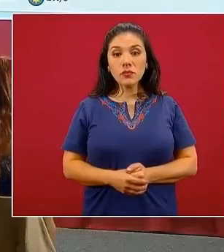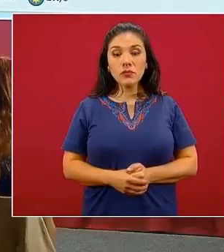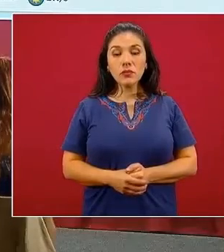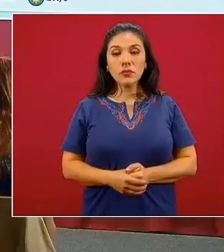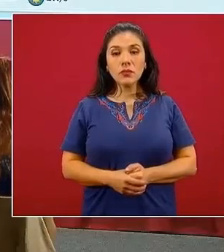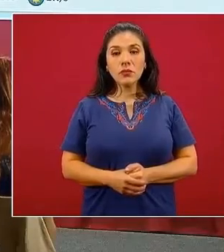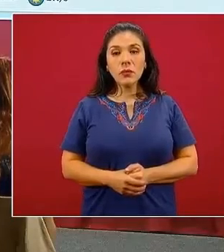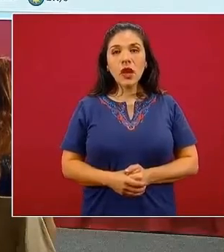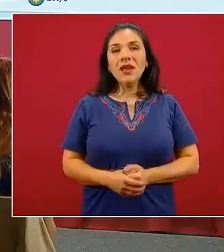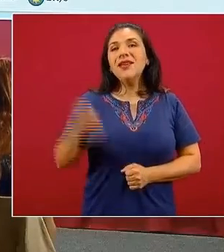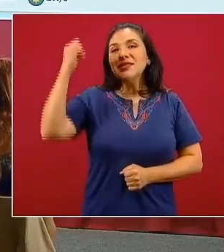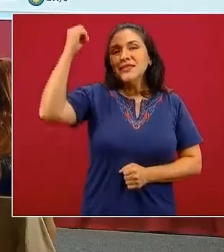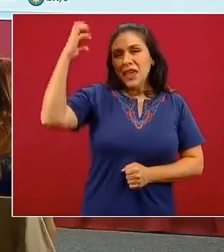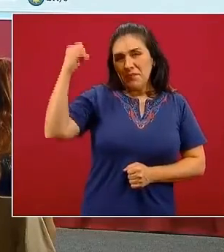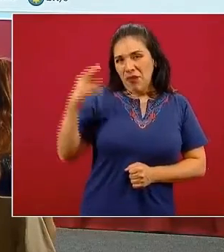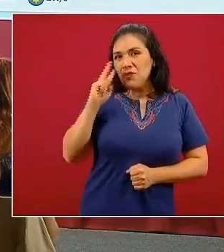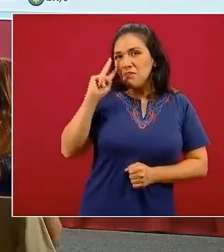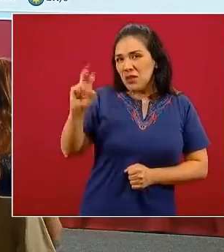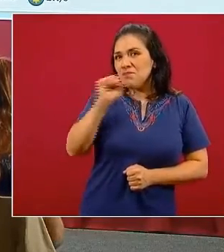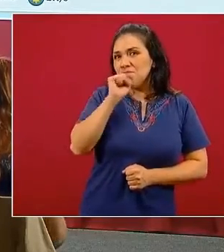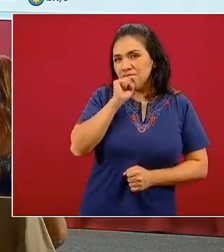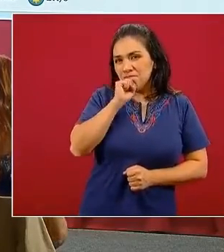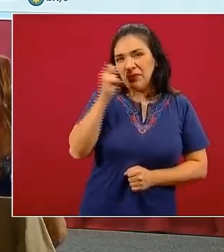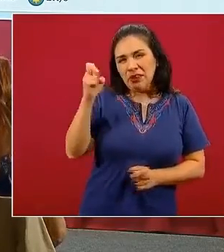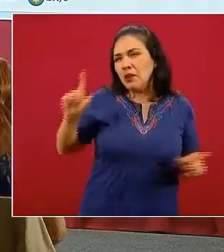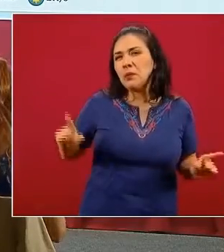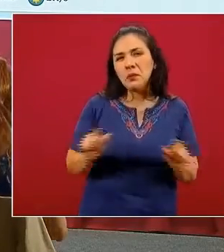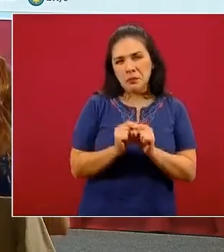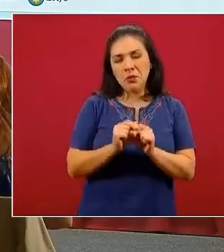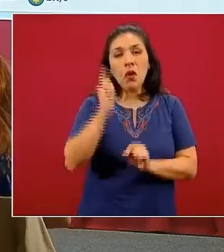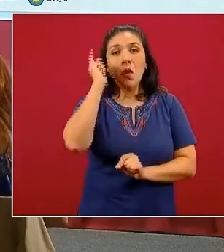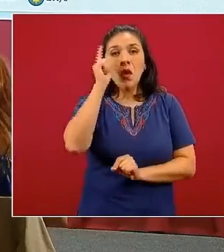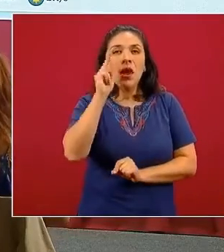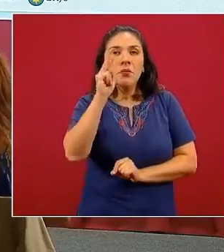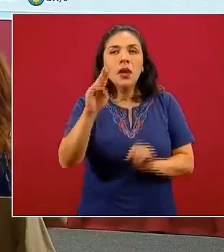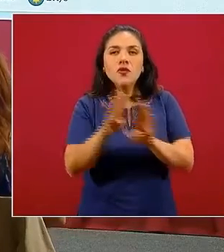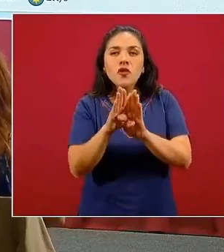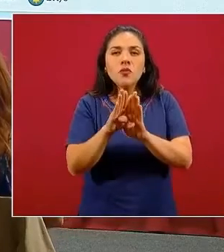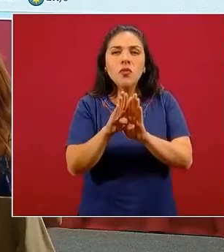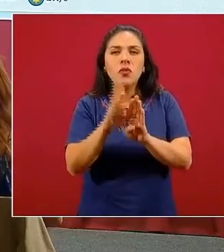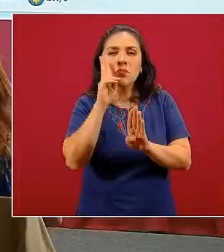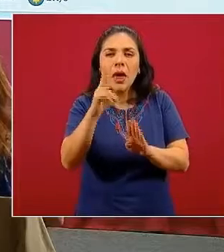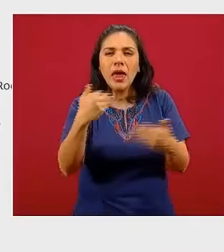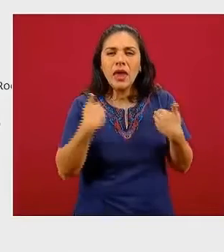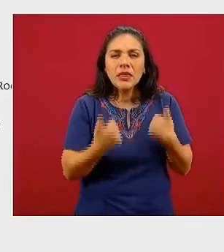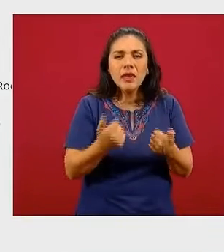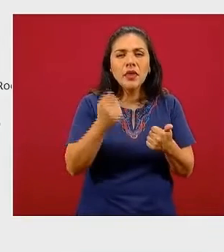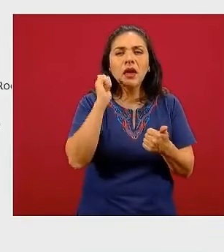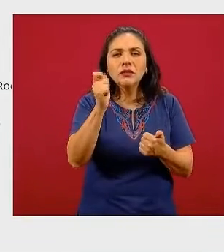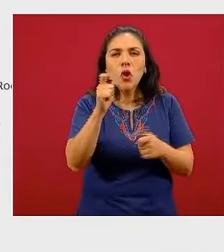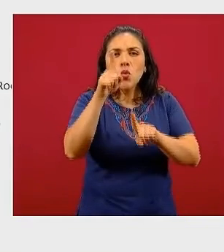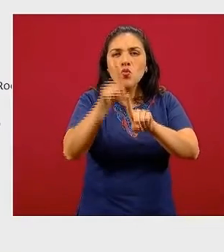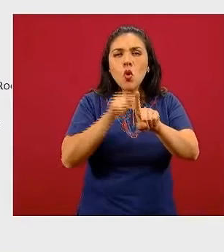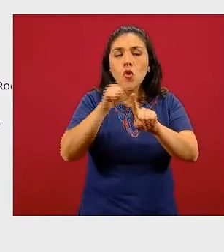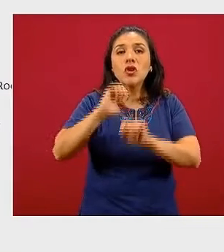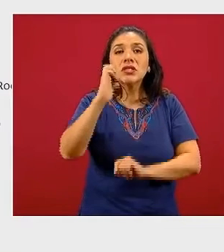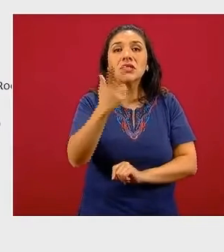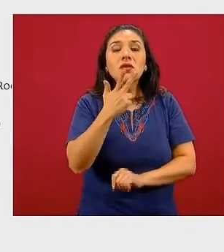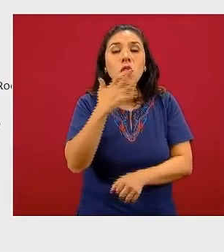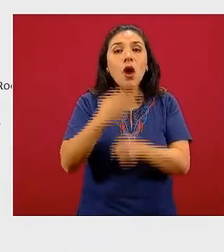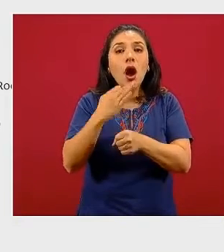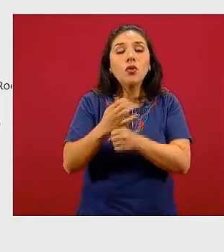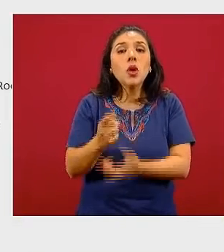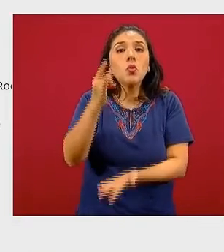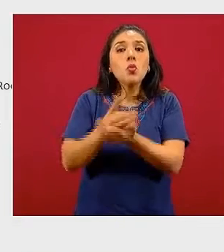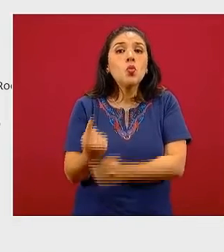El semáforo aquí está precisamente en síntesis. Espero que el contraste de la pantalla distinga correctamente que Chihuahua es de momento el